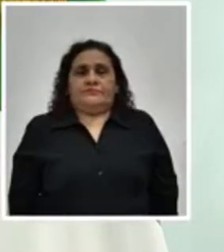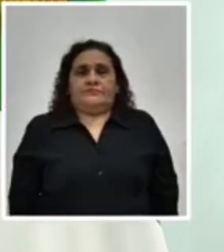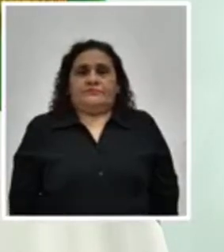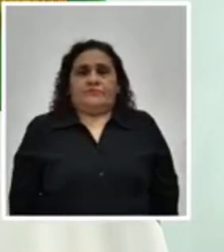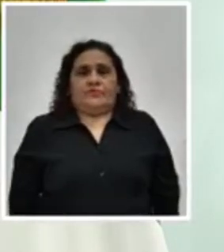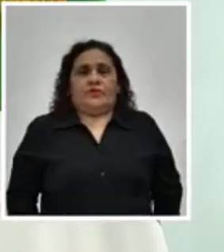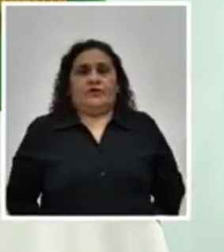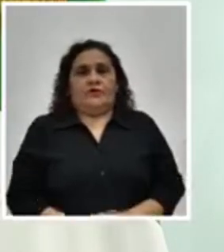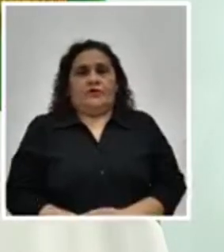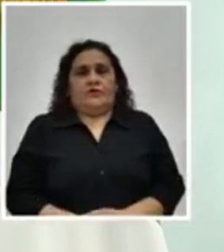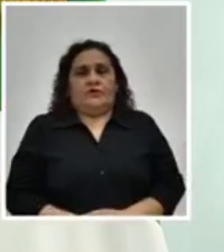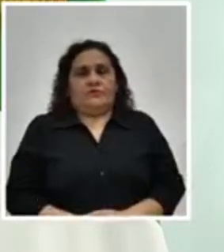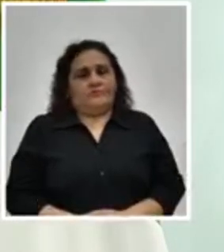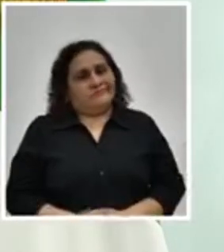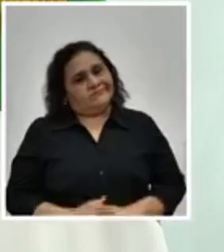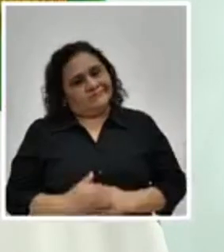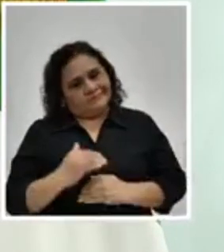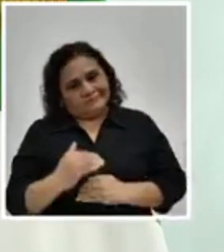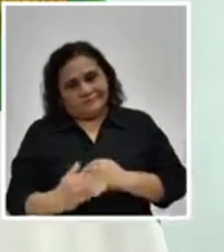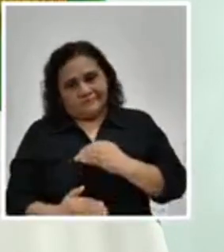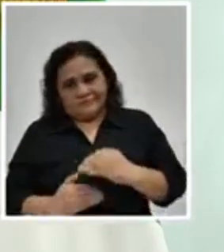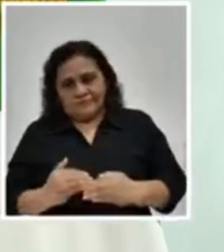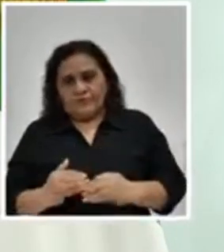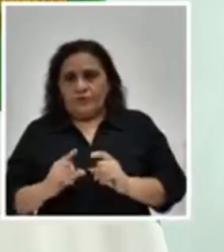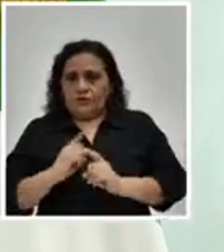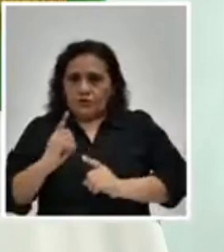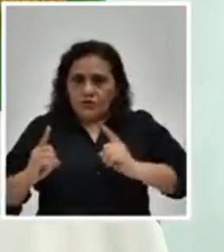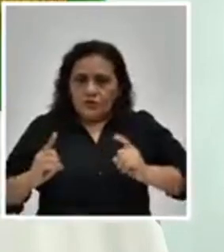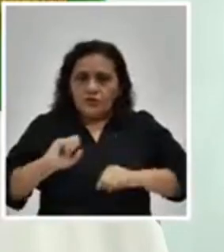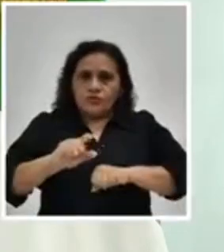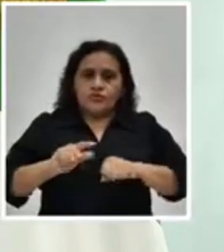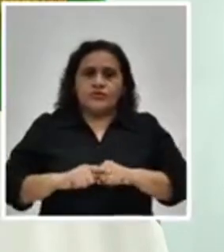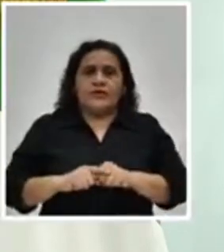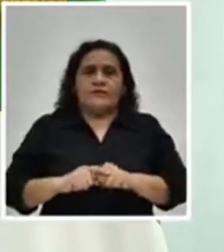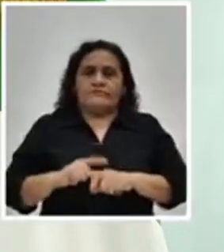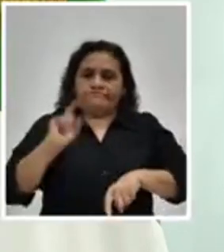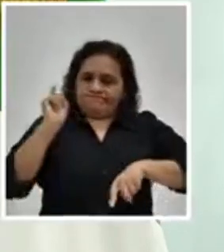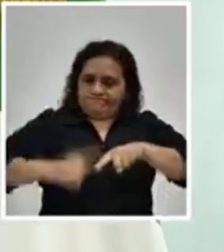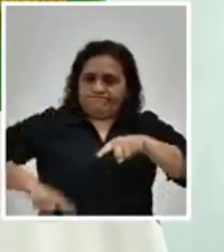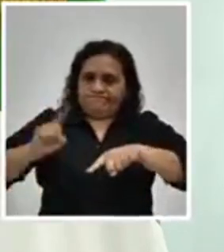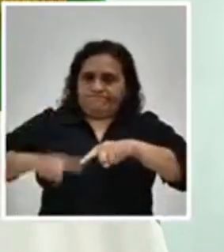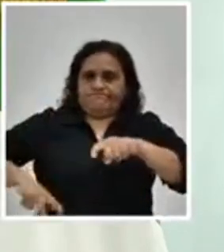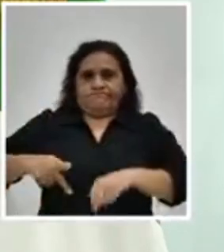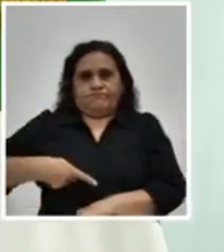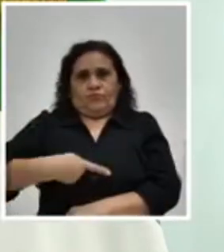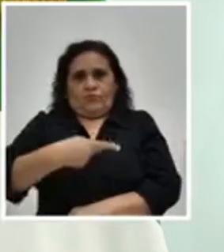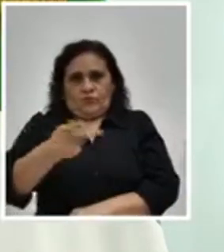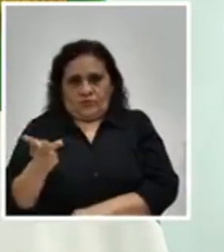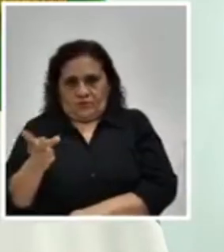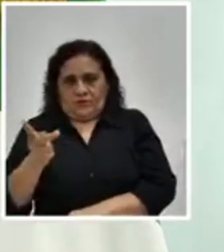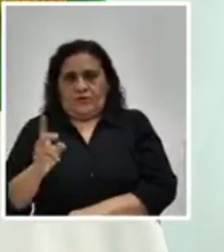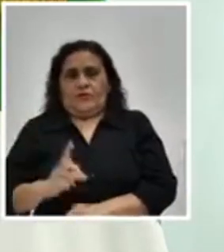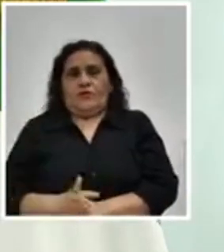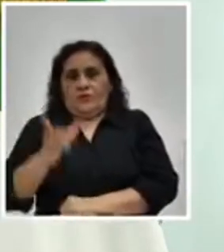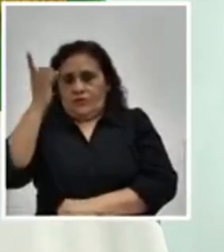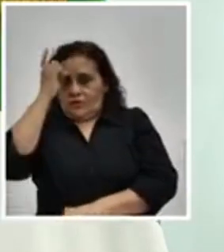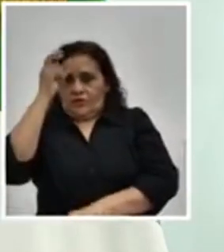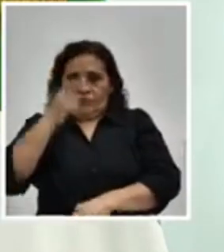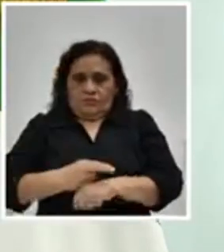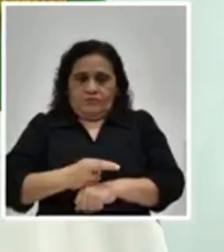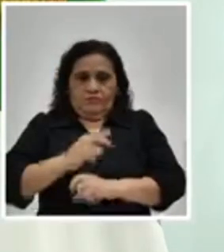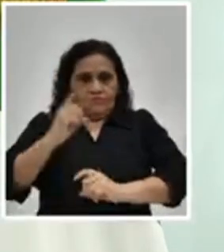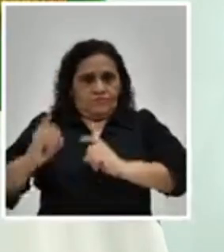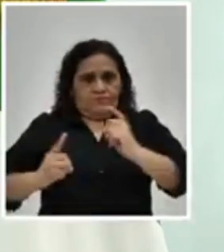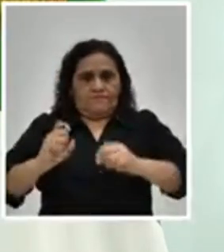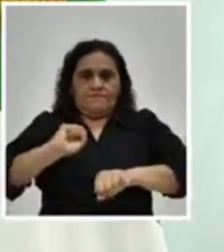Crezcamos juntos para progresar desarrollo social y combate a la pobreza. A través de la Dirección de Desarrollo